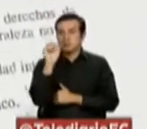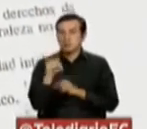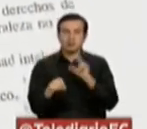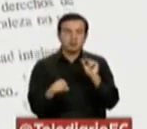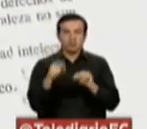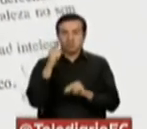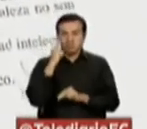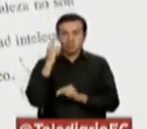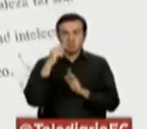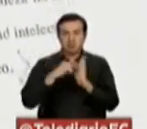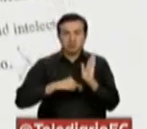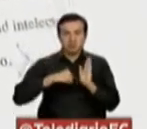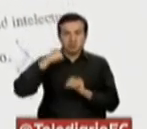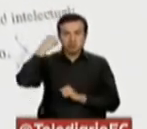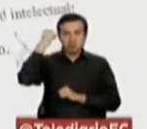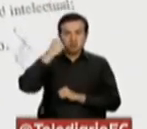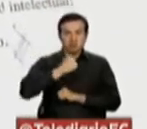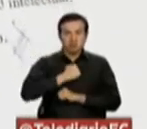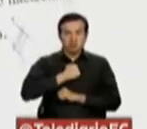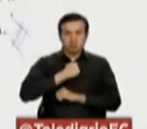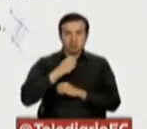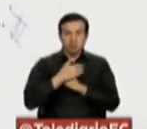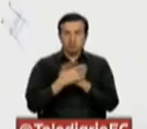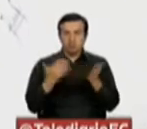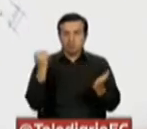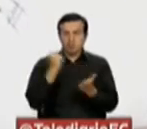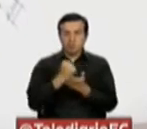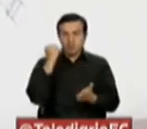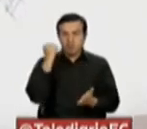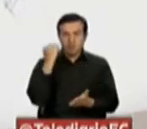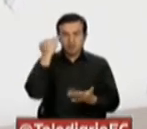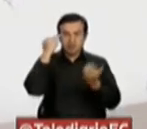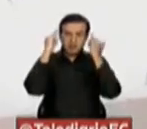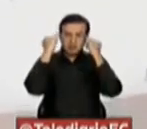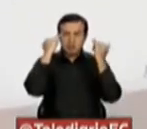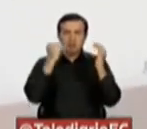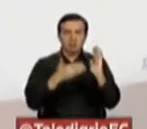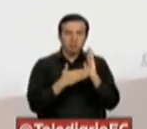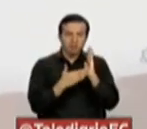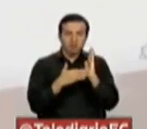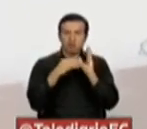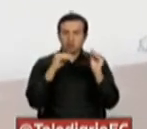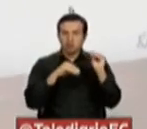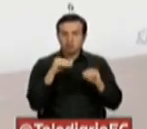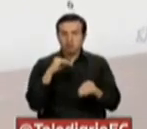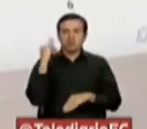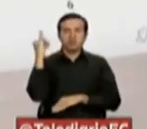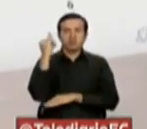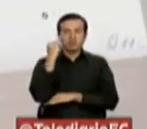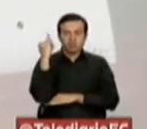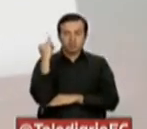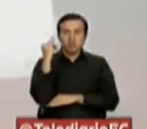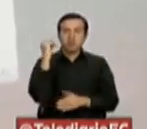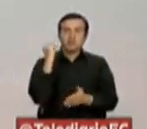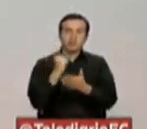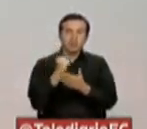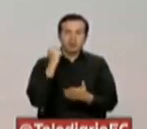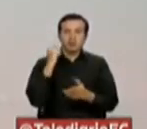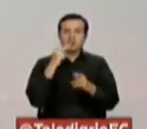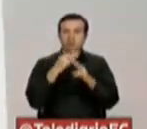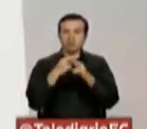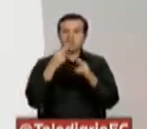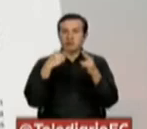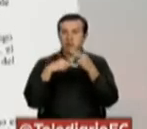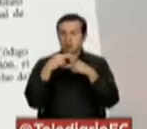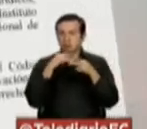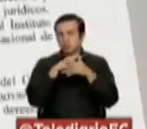negativa de los registros de derechos de propiedad intelectual de patentes de invención, modelos, diseños industriales, marcas, nombres comerciales